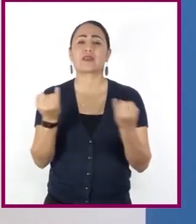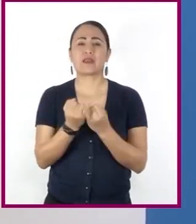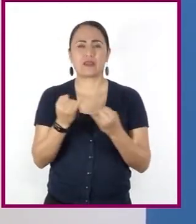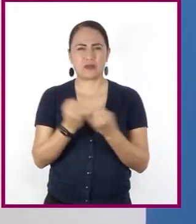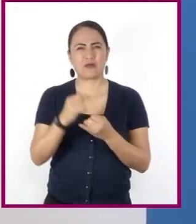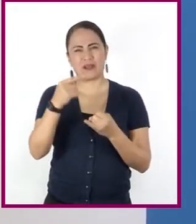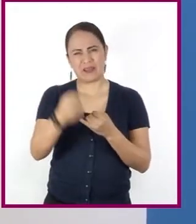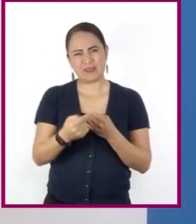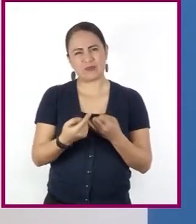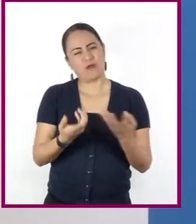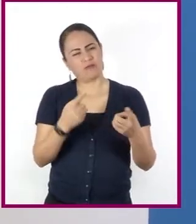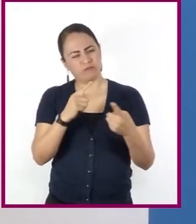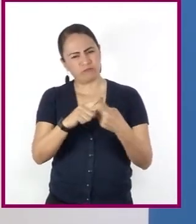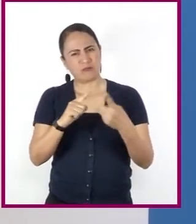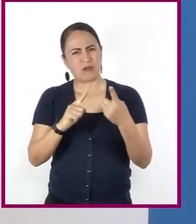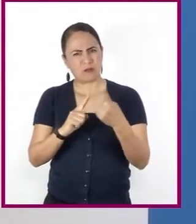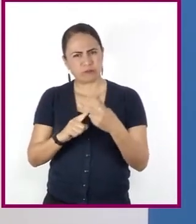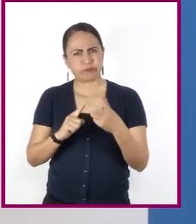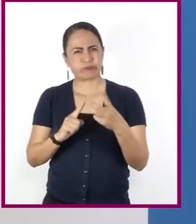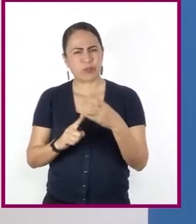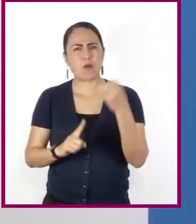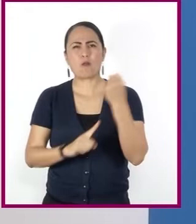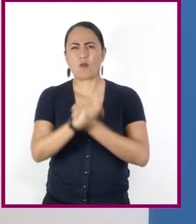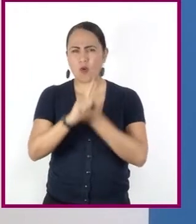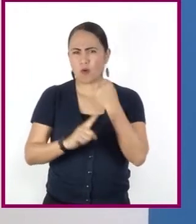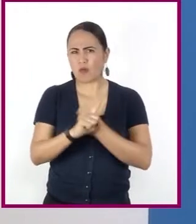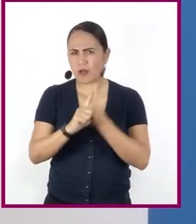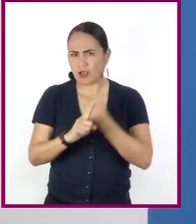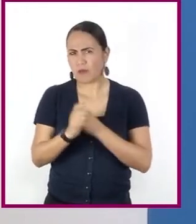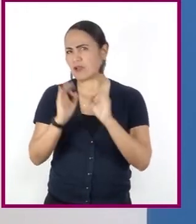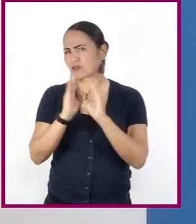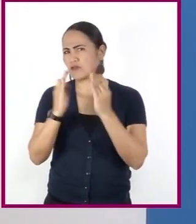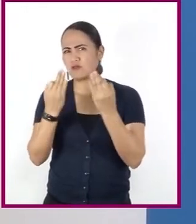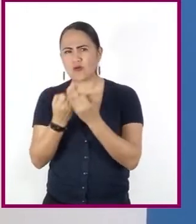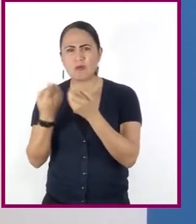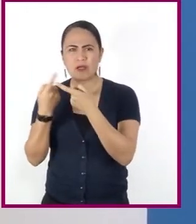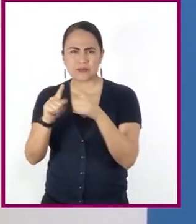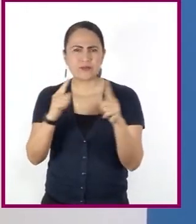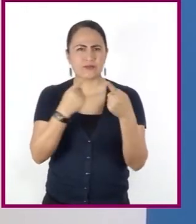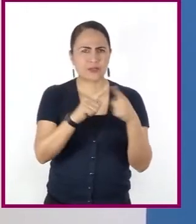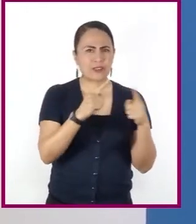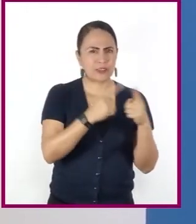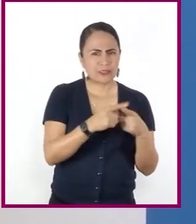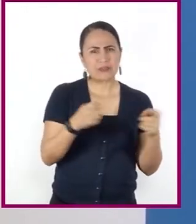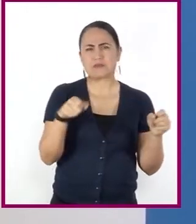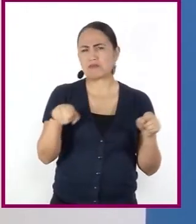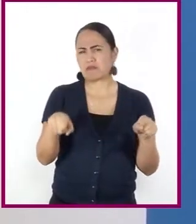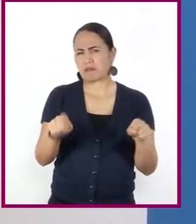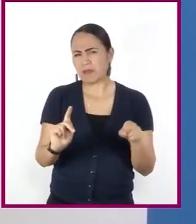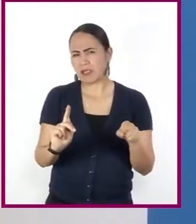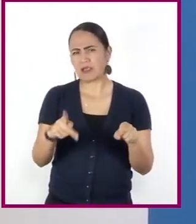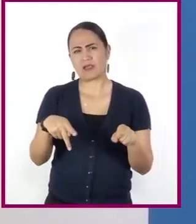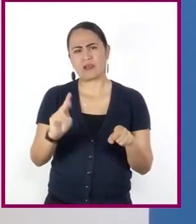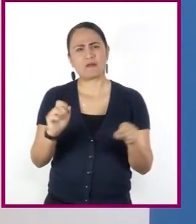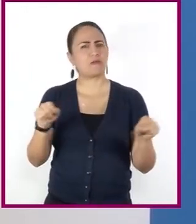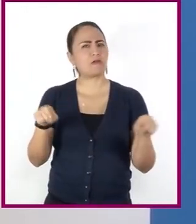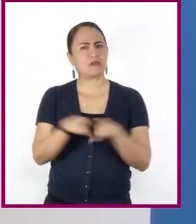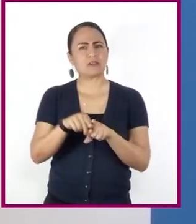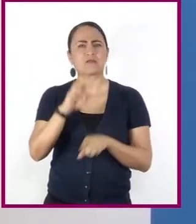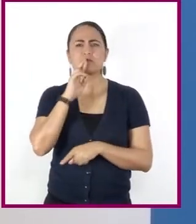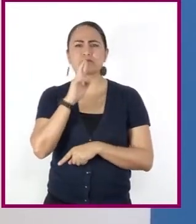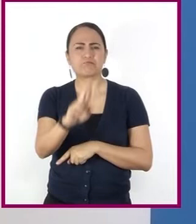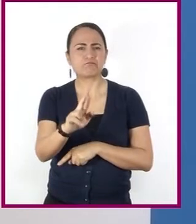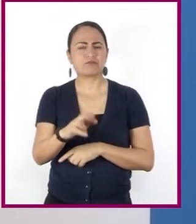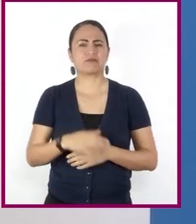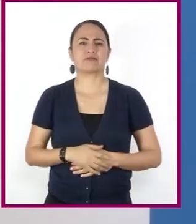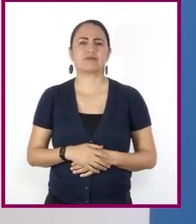este tipo de situaciones se puede resolver de diferentes maneras y obtener el mismo resultado,